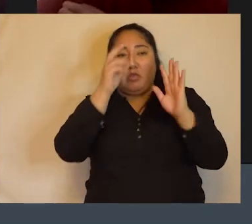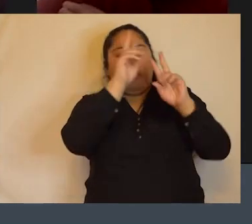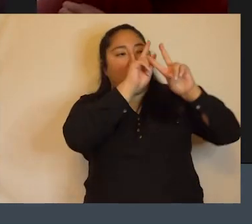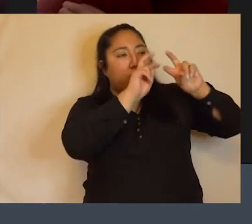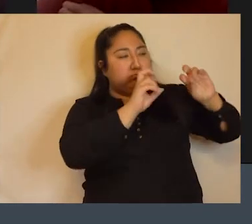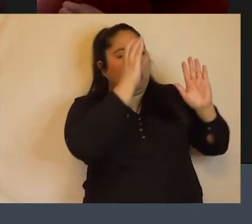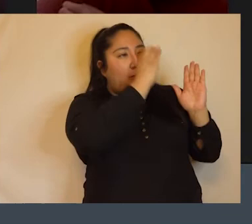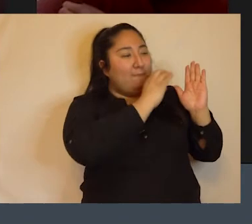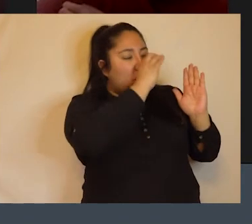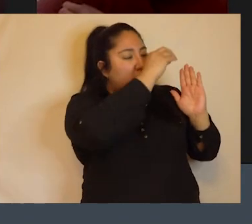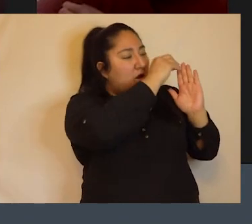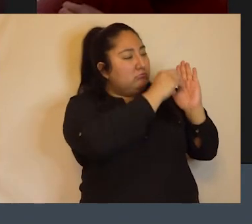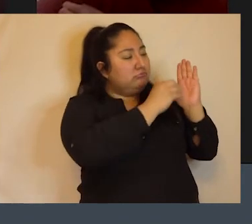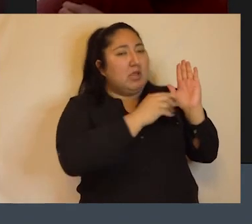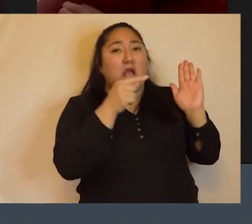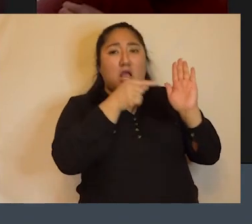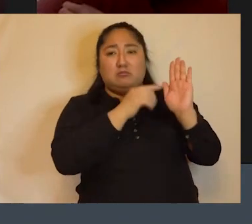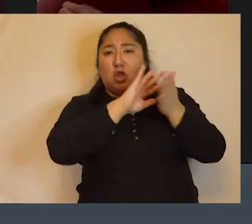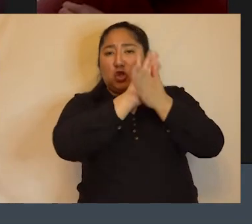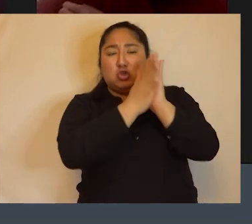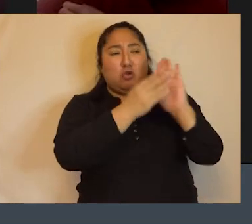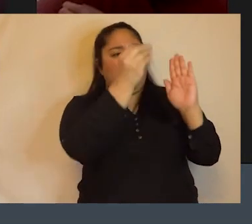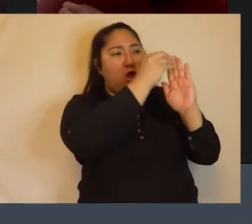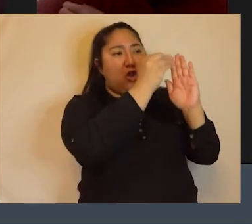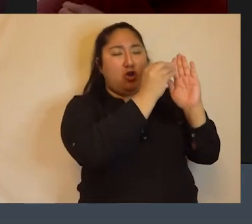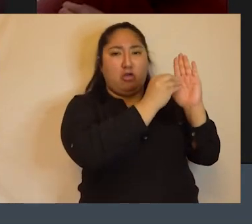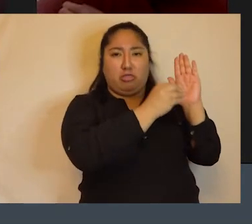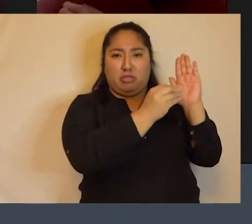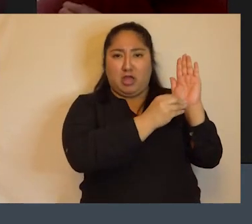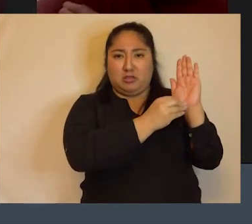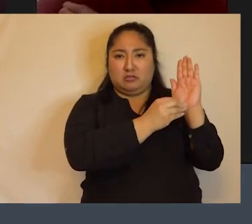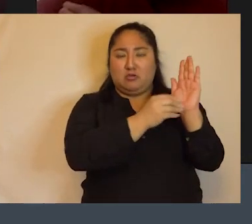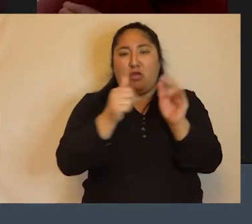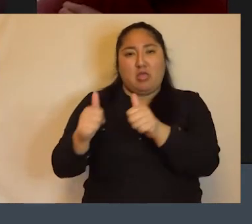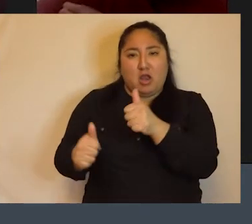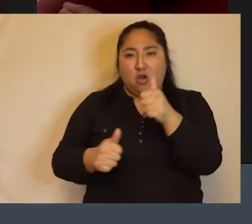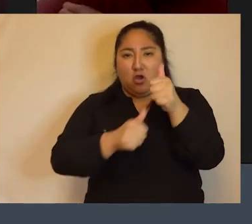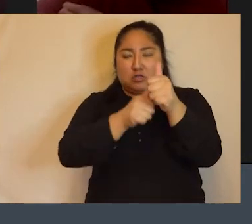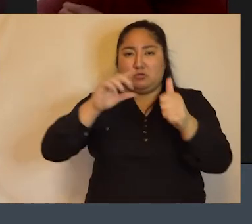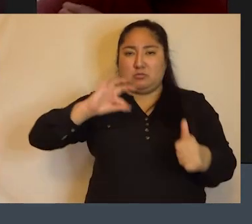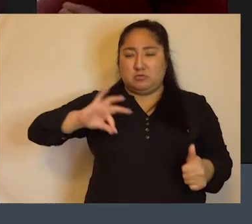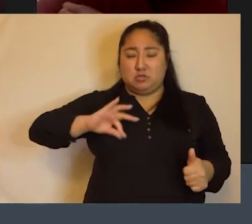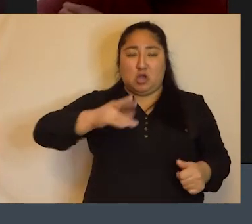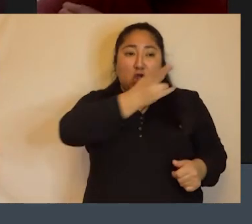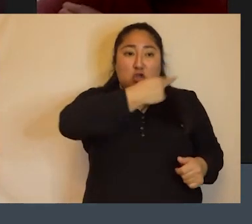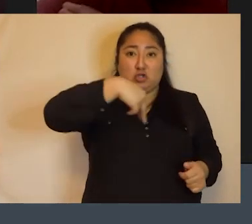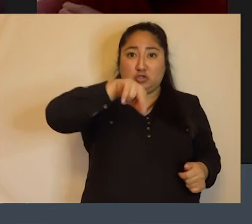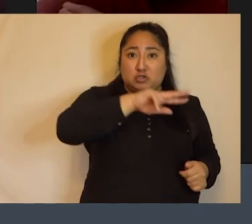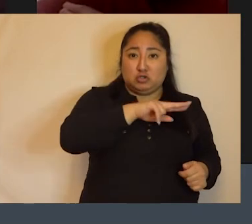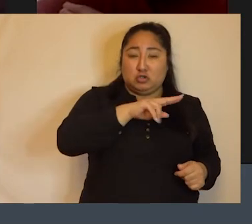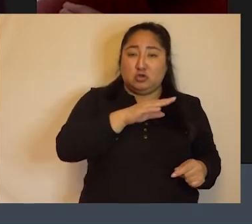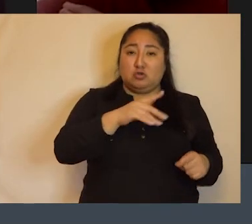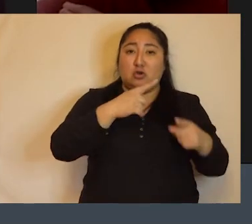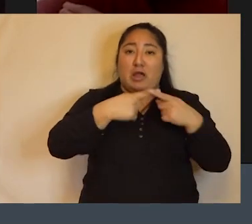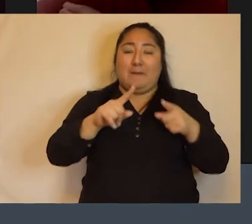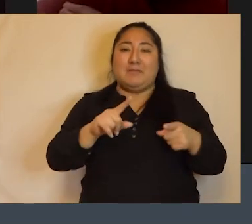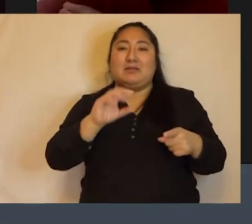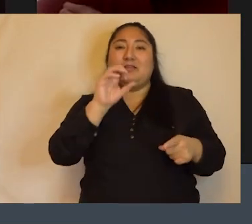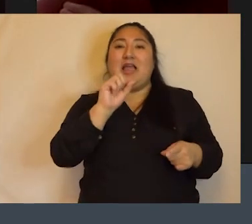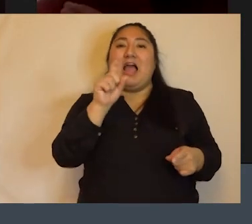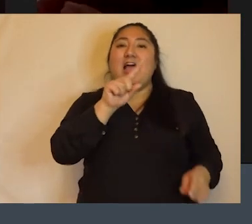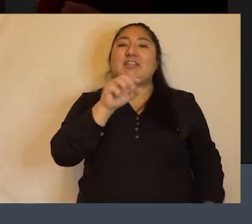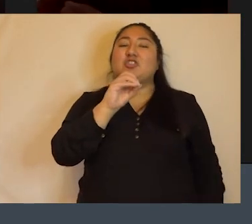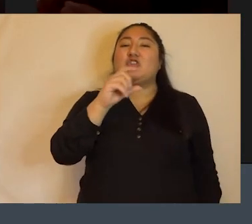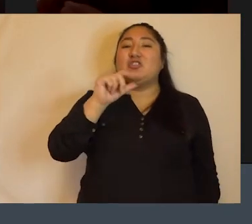buscar ahí y ahí van a encontrar todos los datos de los asesores previsionales vigentes. Ahora, nosotros somos además una